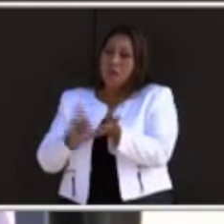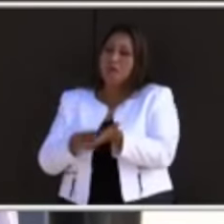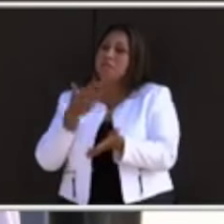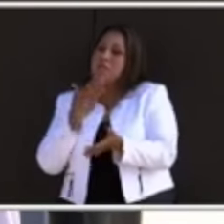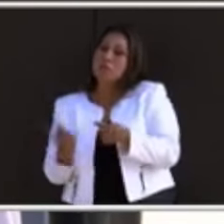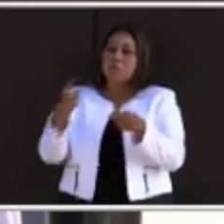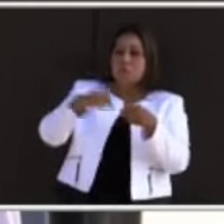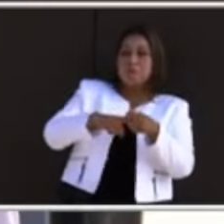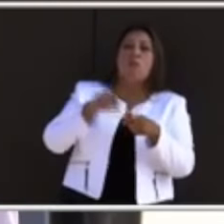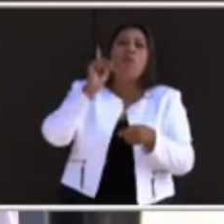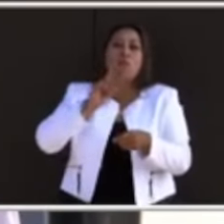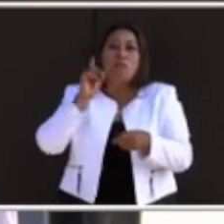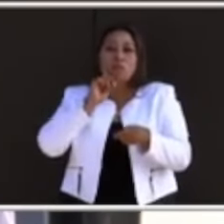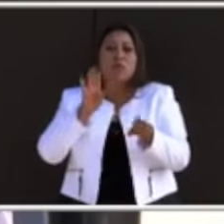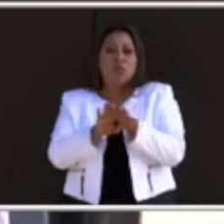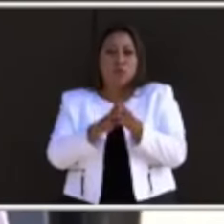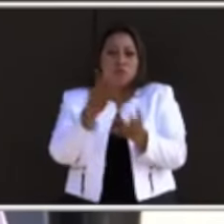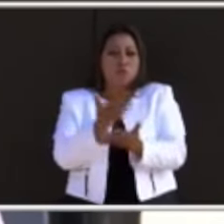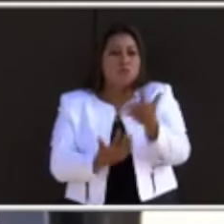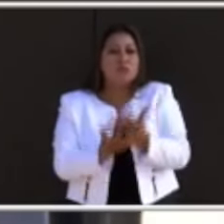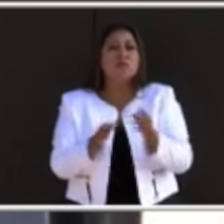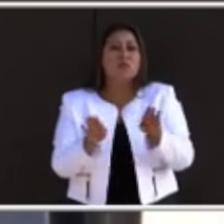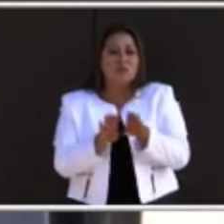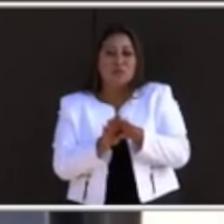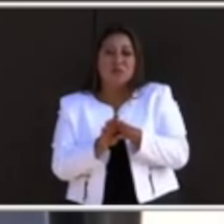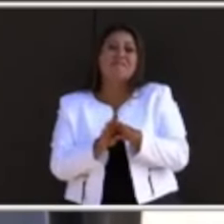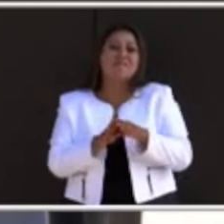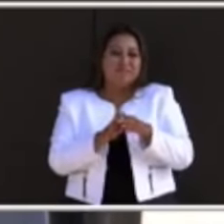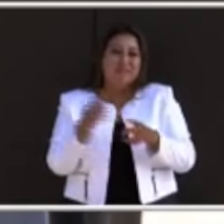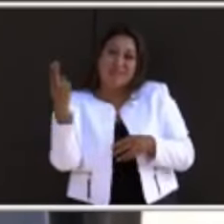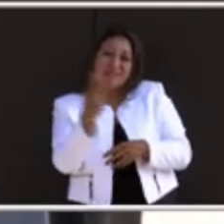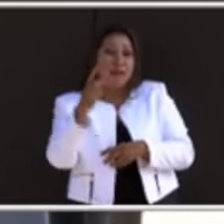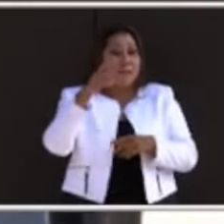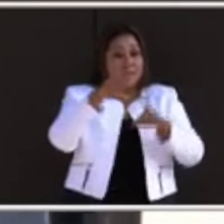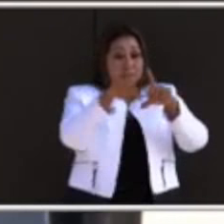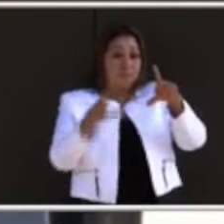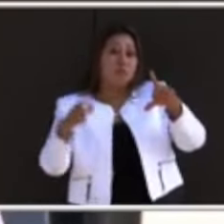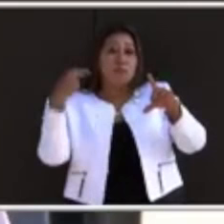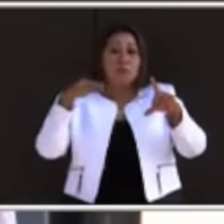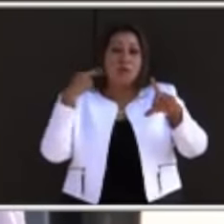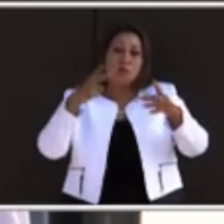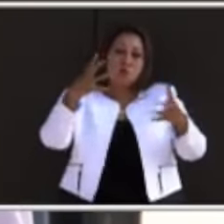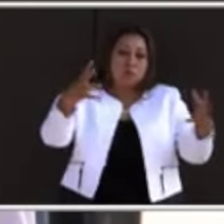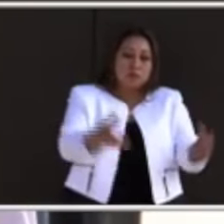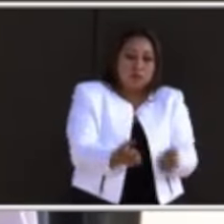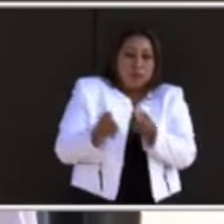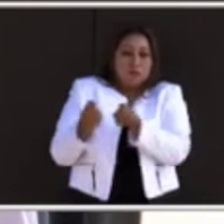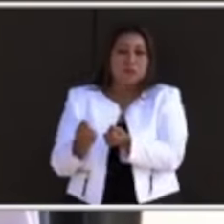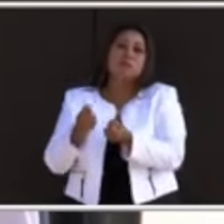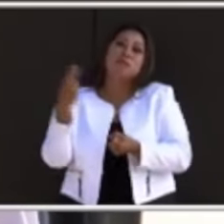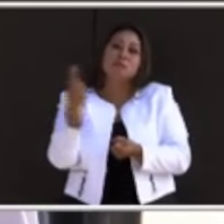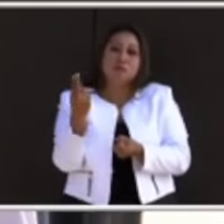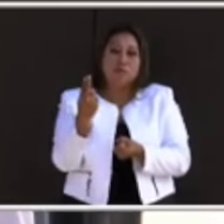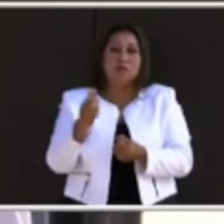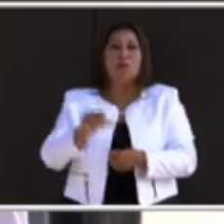de reconstruir, en esta tarea de rescatar a Veracruz. Hoy es un día